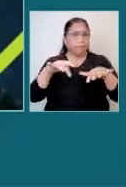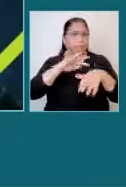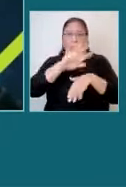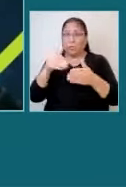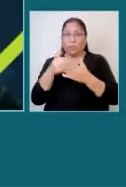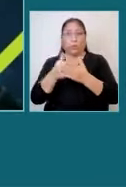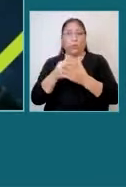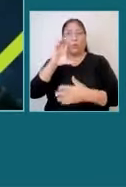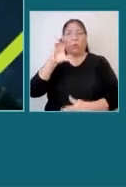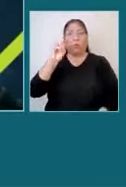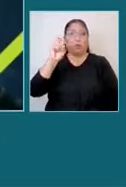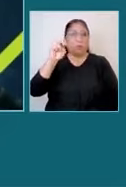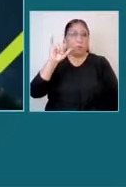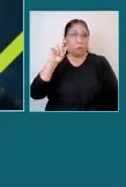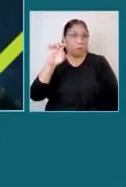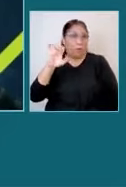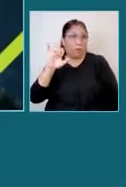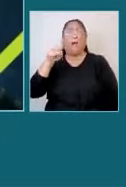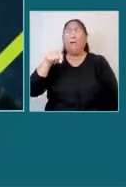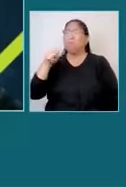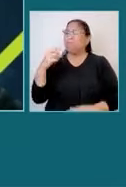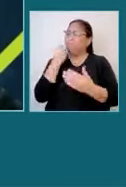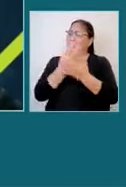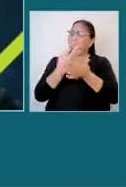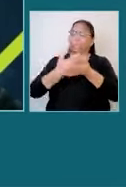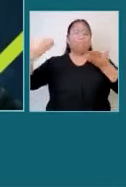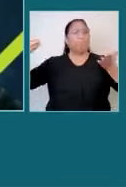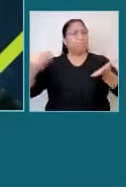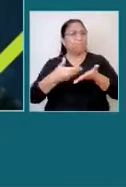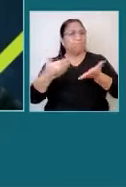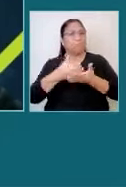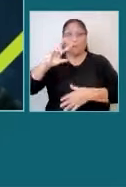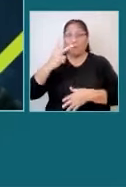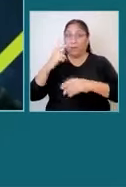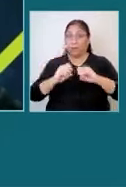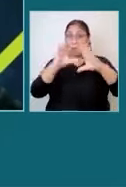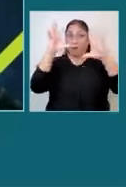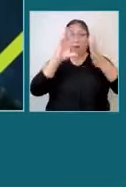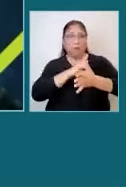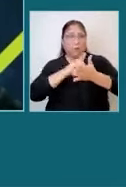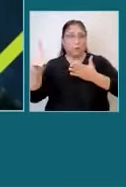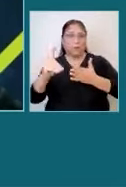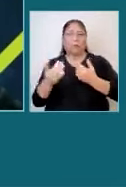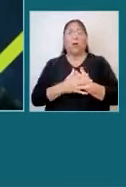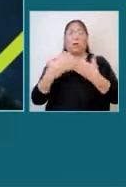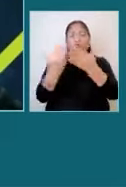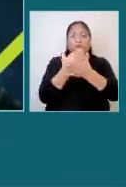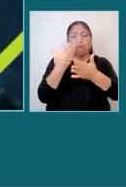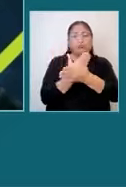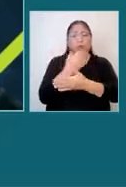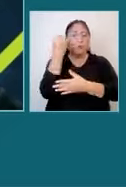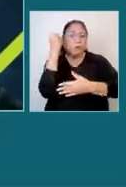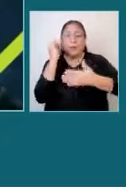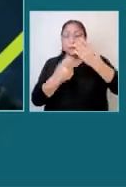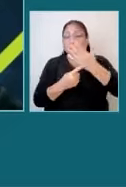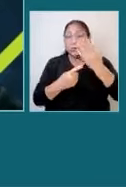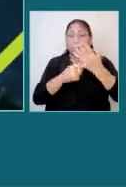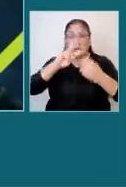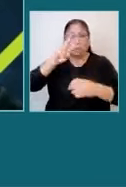del CONCITEC. Les damos la más cordial bienvenida al tercer día de la Semana de la Innovación 2022. En